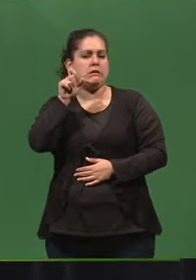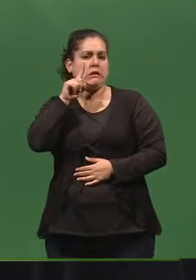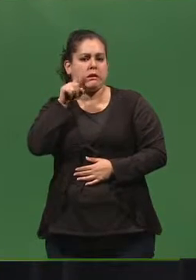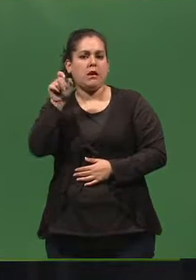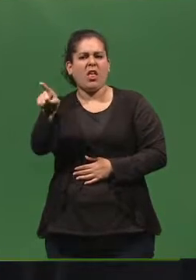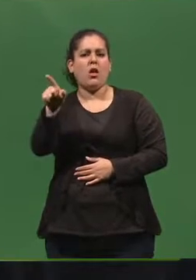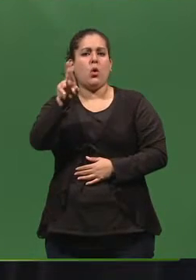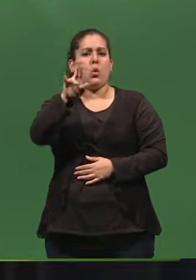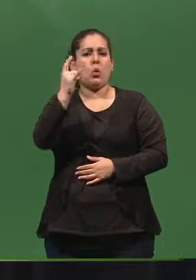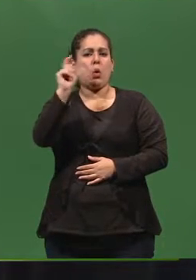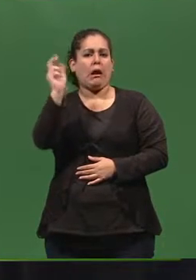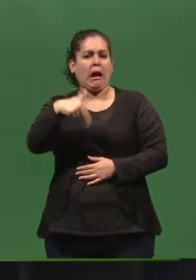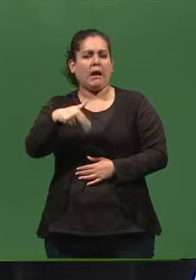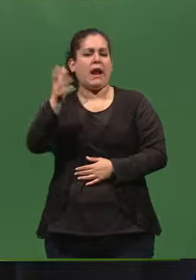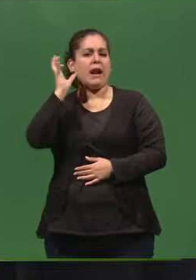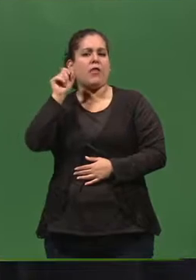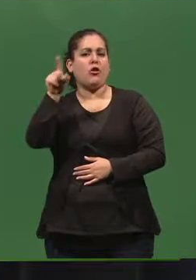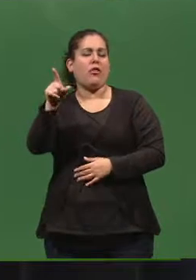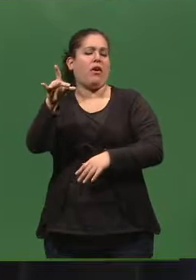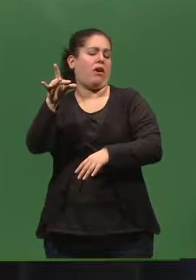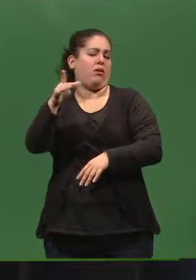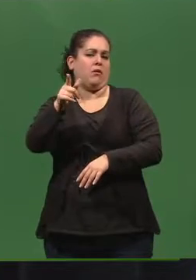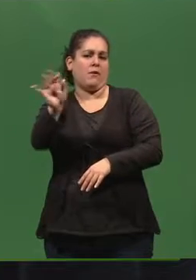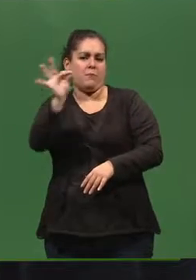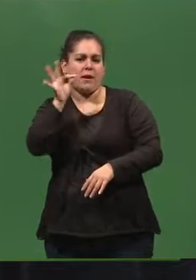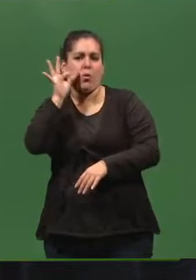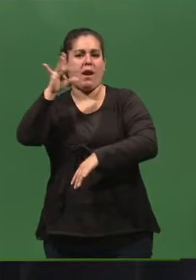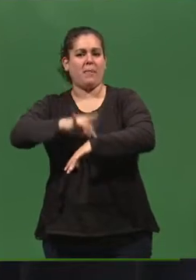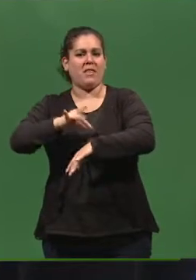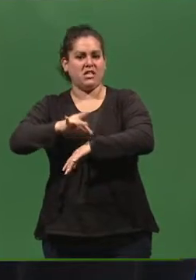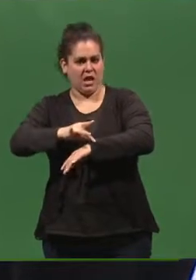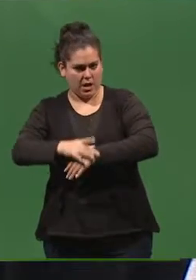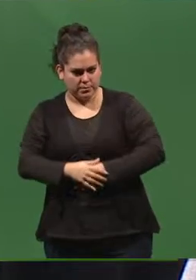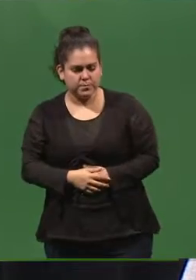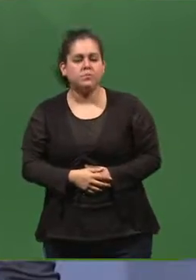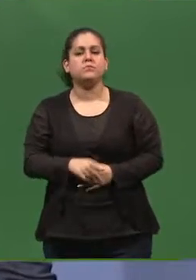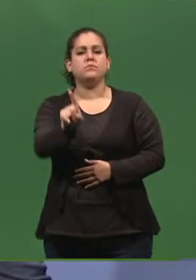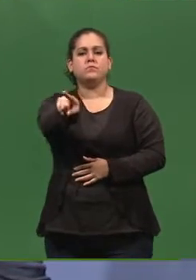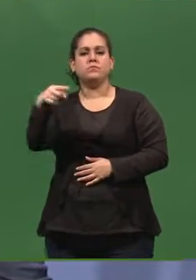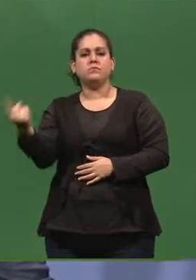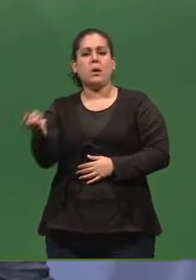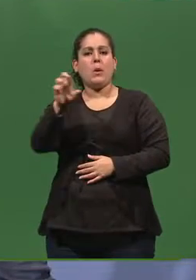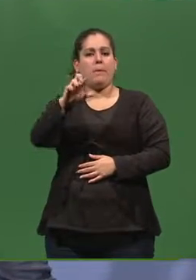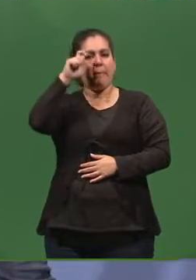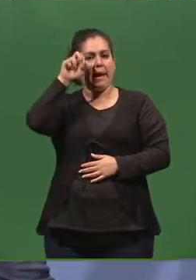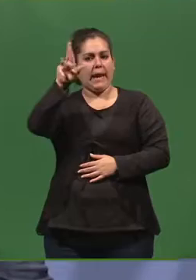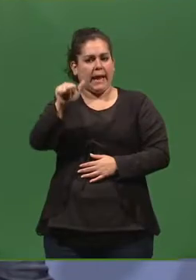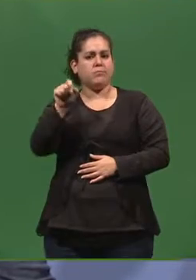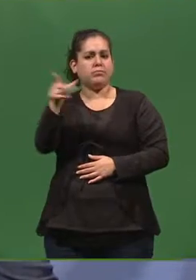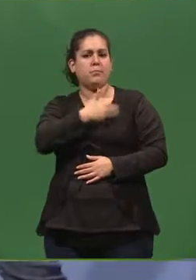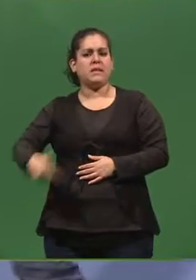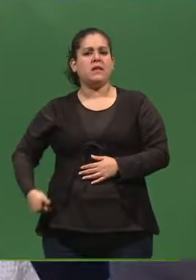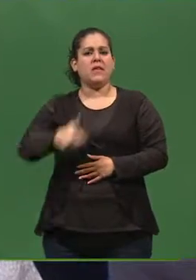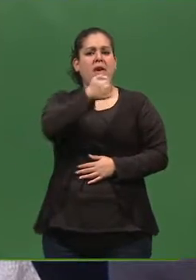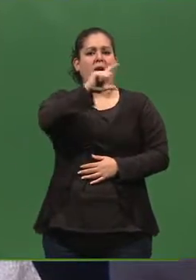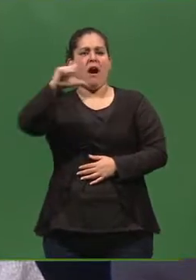Explícanos, RUCAM es... La red de usuarios de cannabis medicinal. Bienvenido. Gracias. Julián Peré, que es el presidente de